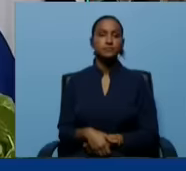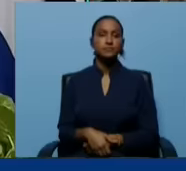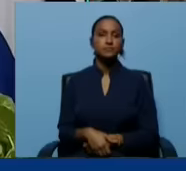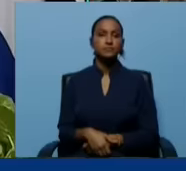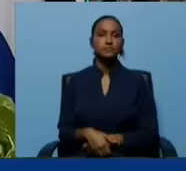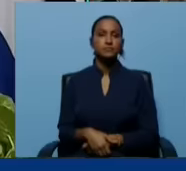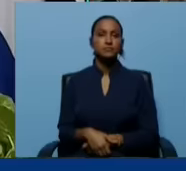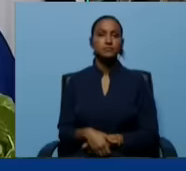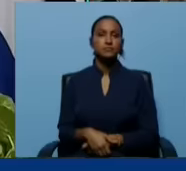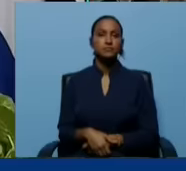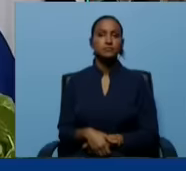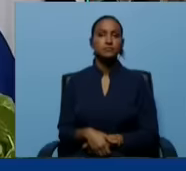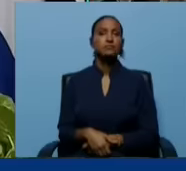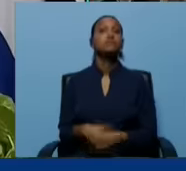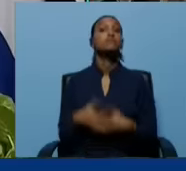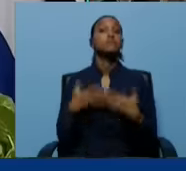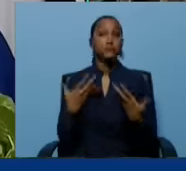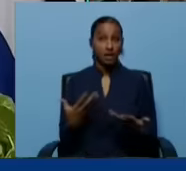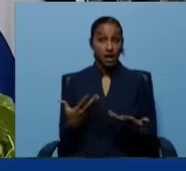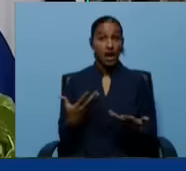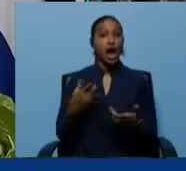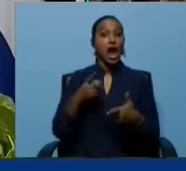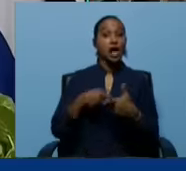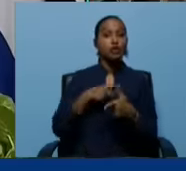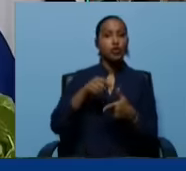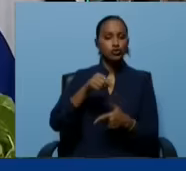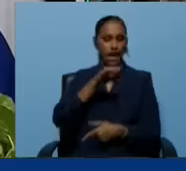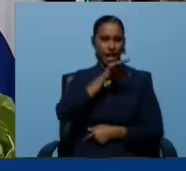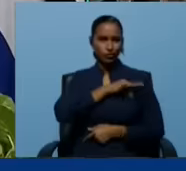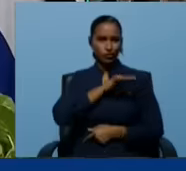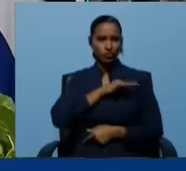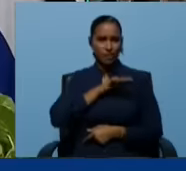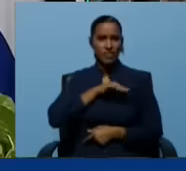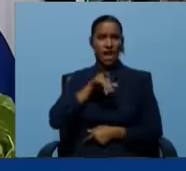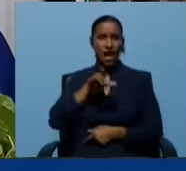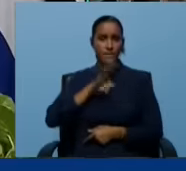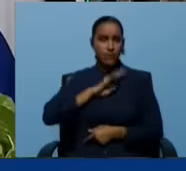Los pueblos han ido cobrando más conciencia.